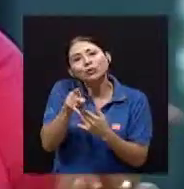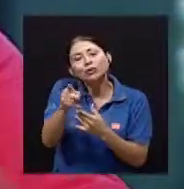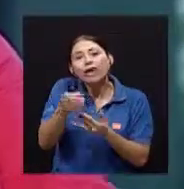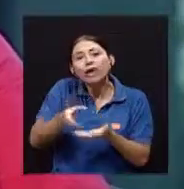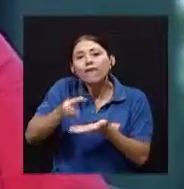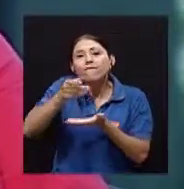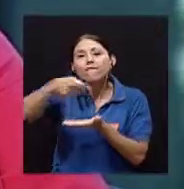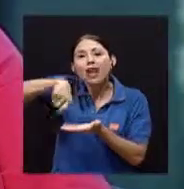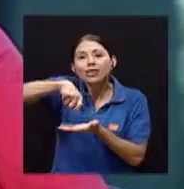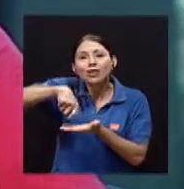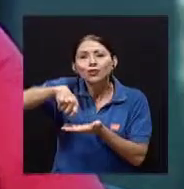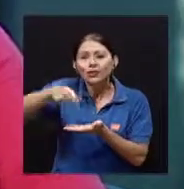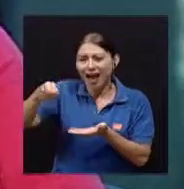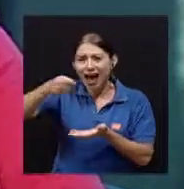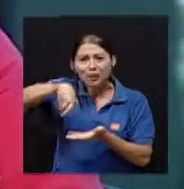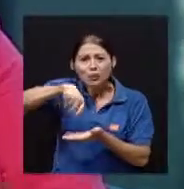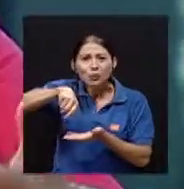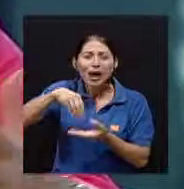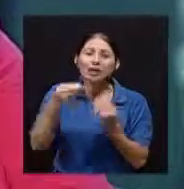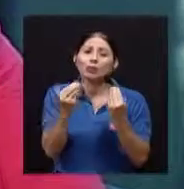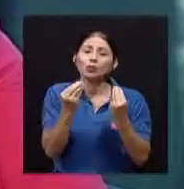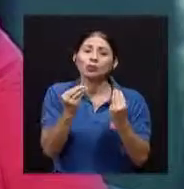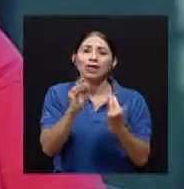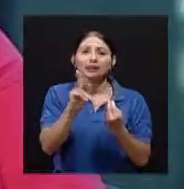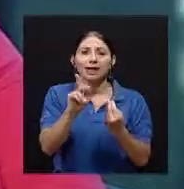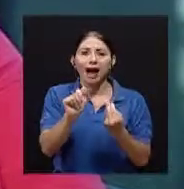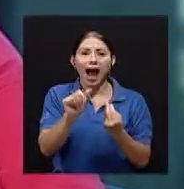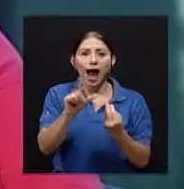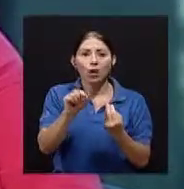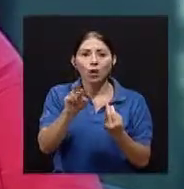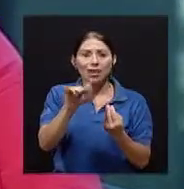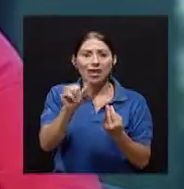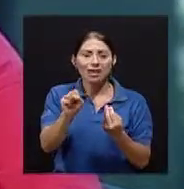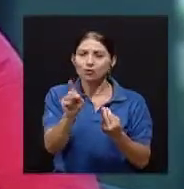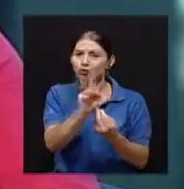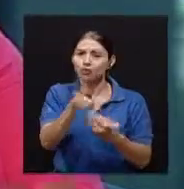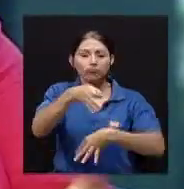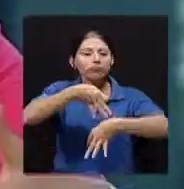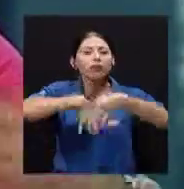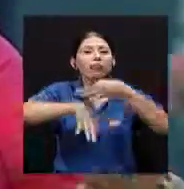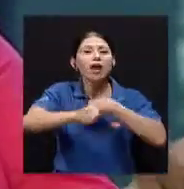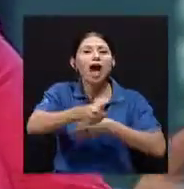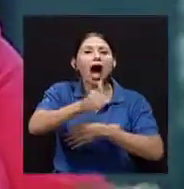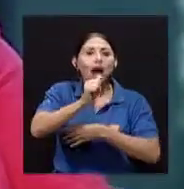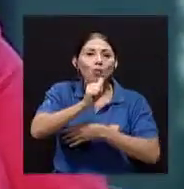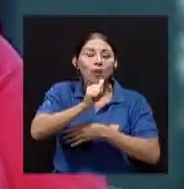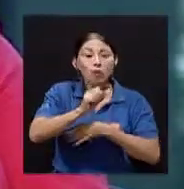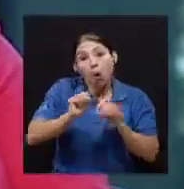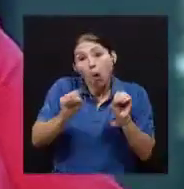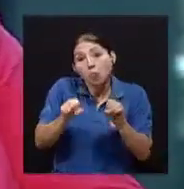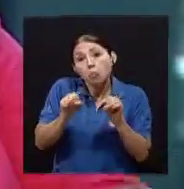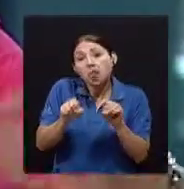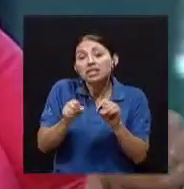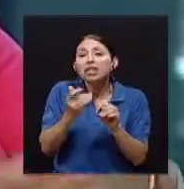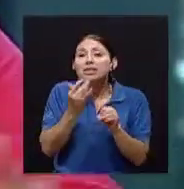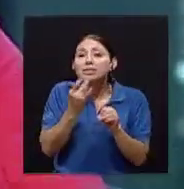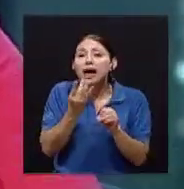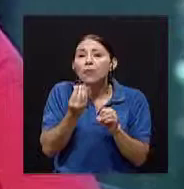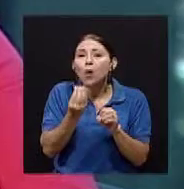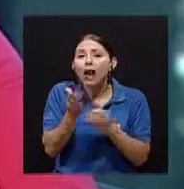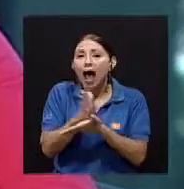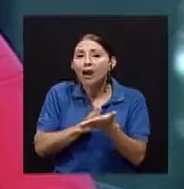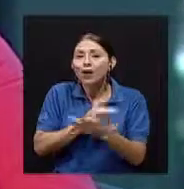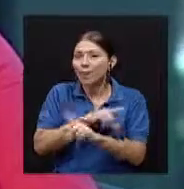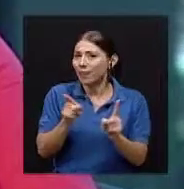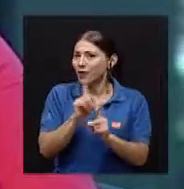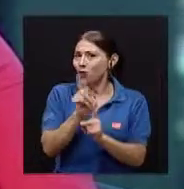estamos tomándonos un montón de calorías y un montón de azúcar, ¿verdad? Sino agüita, o pueden ser con sabor a algo, de fruta, pero no abusar en la